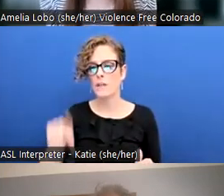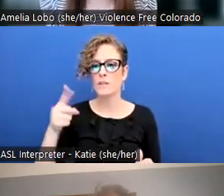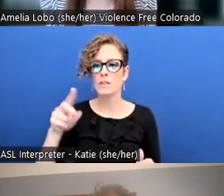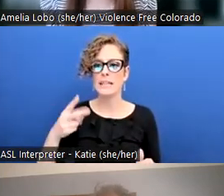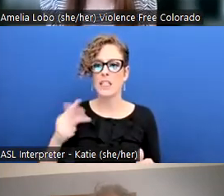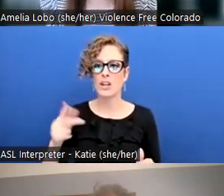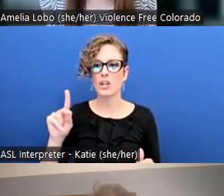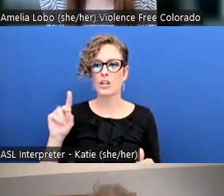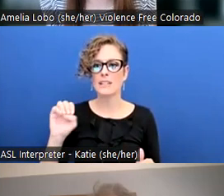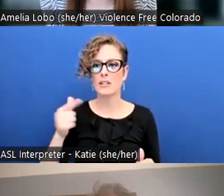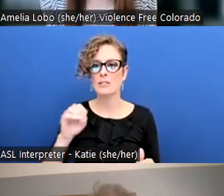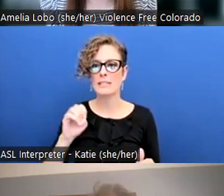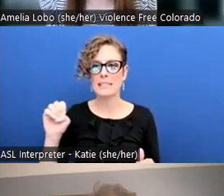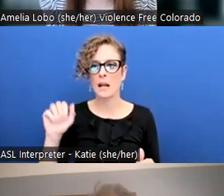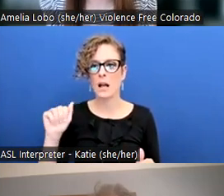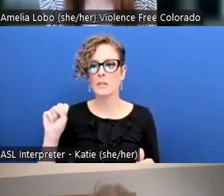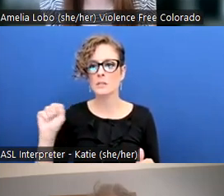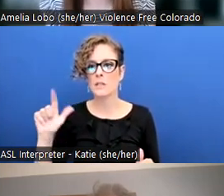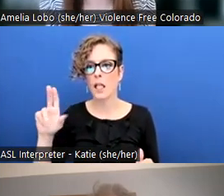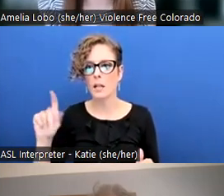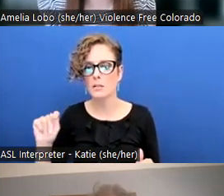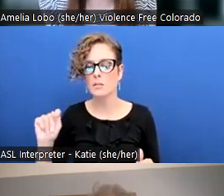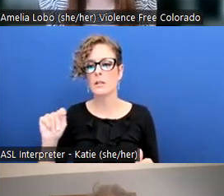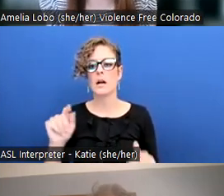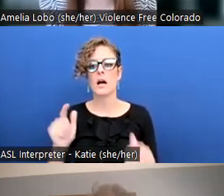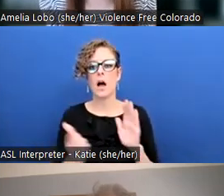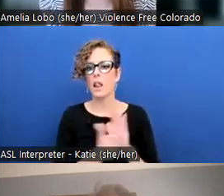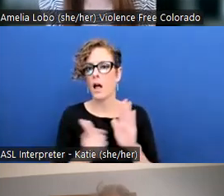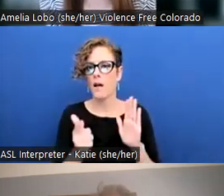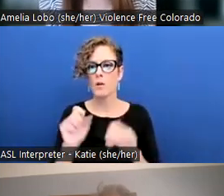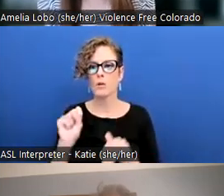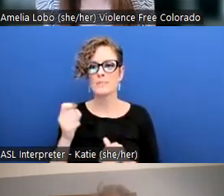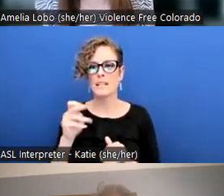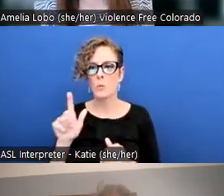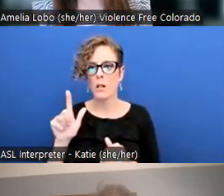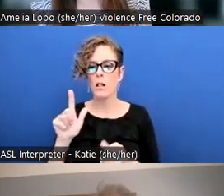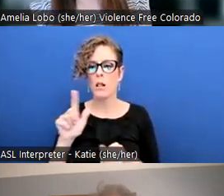asesinato, homicidio accidental, secuestro, asalto.